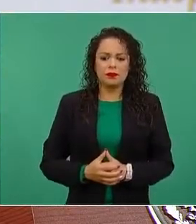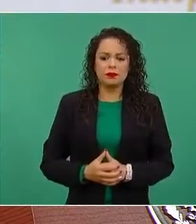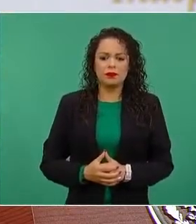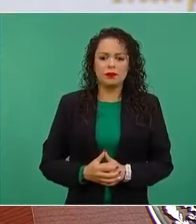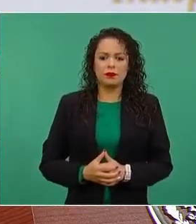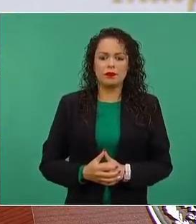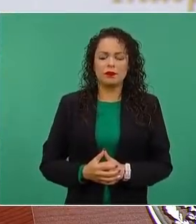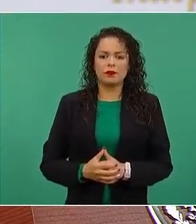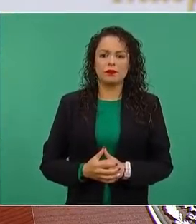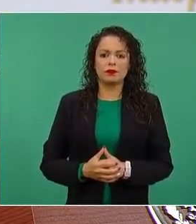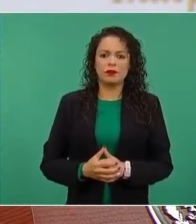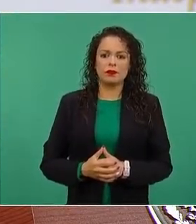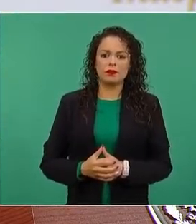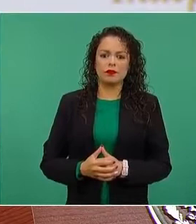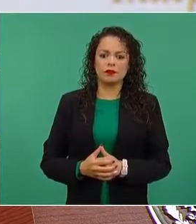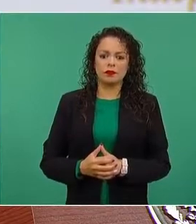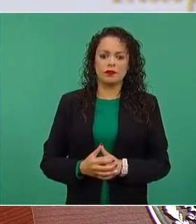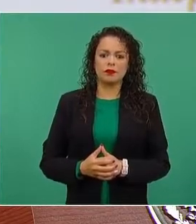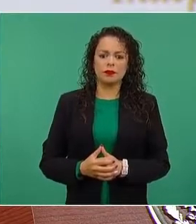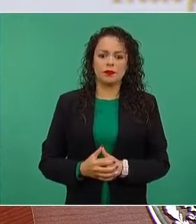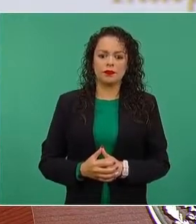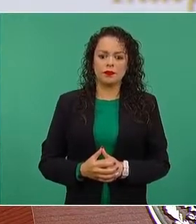un contrato